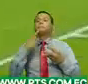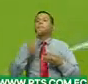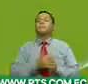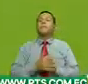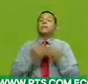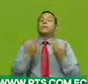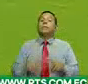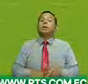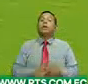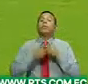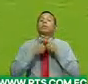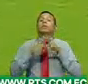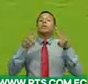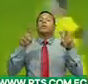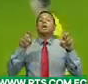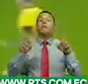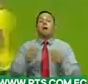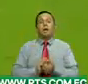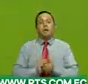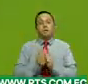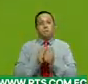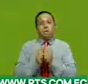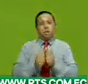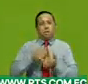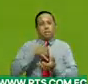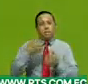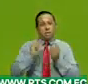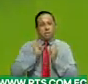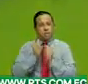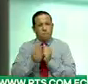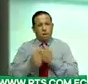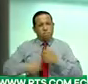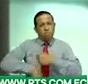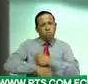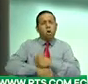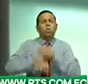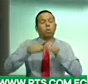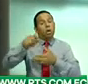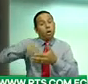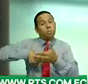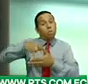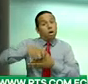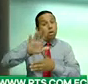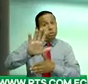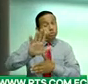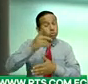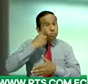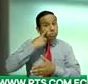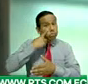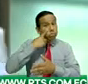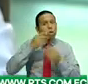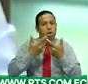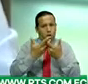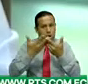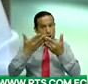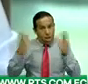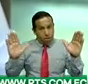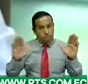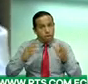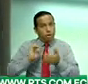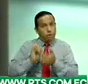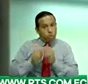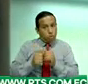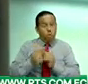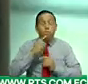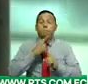El inicio del campeonato ecuatoriano de fútbol de la Liga Pro también fue aprobado. Sin embargo, tiene que regirse a los mismos protocolos que están